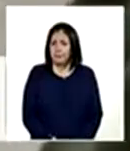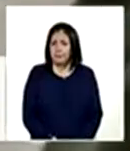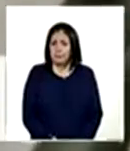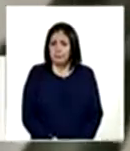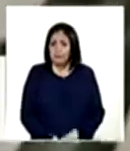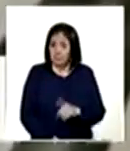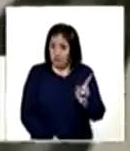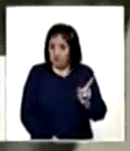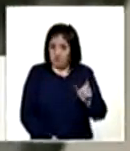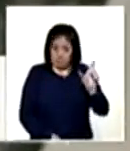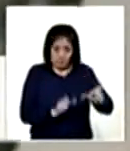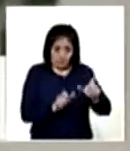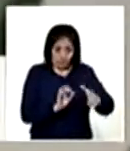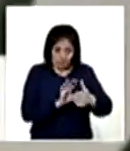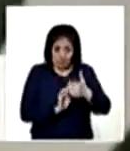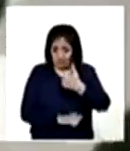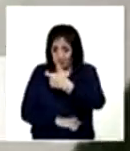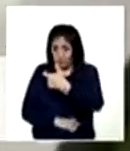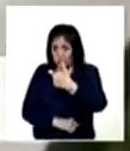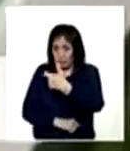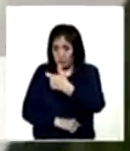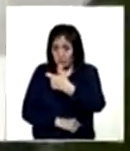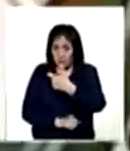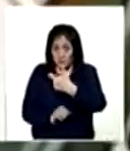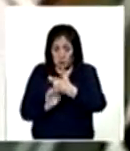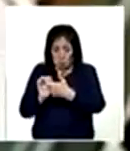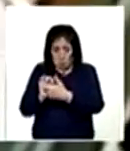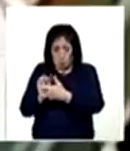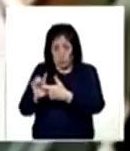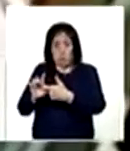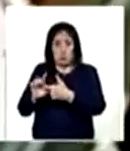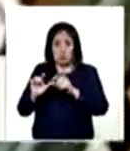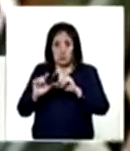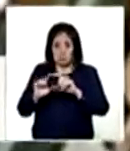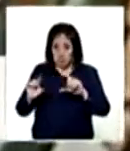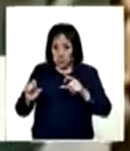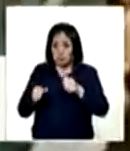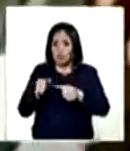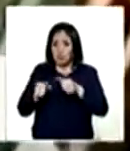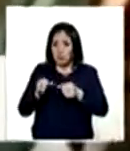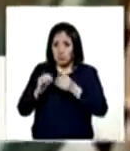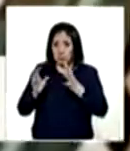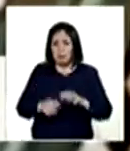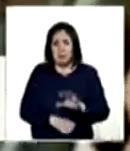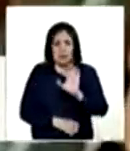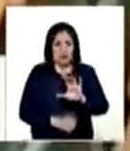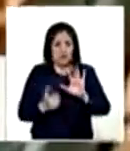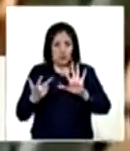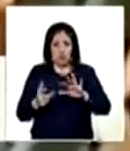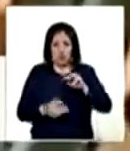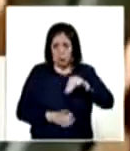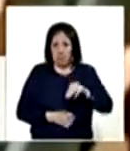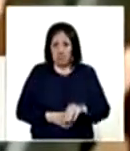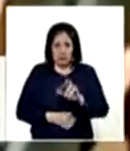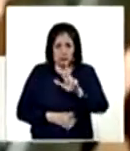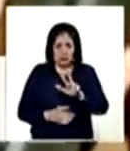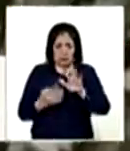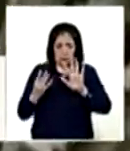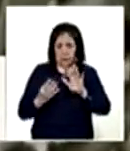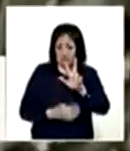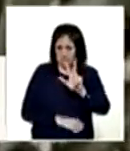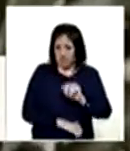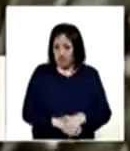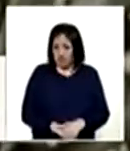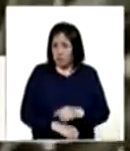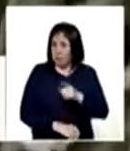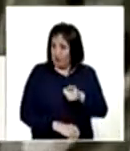El vecino que grabó este video dio zoom a su celular y logra captar la placa C8M 3.93.